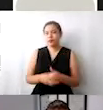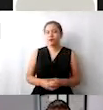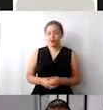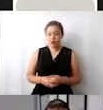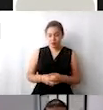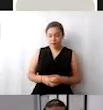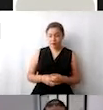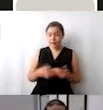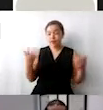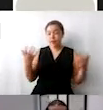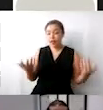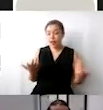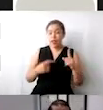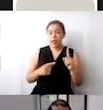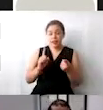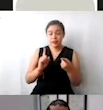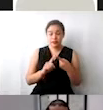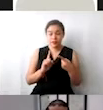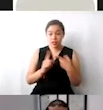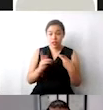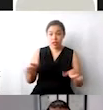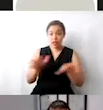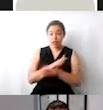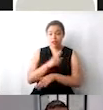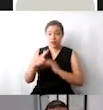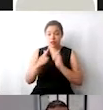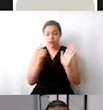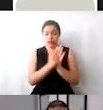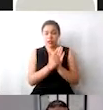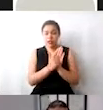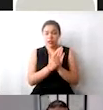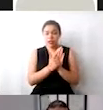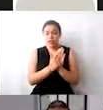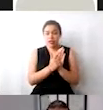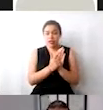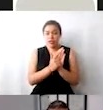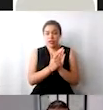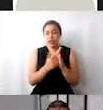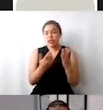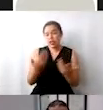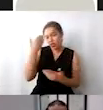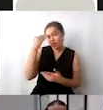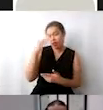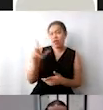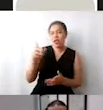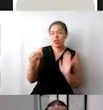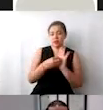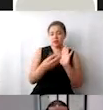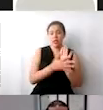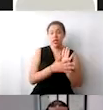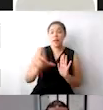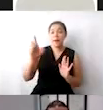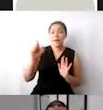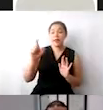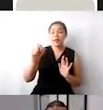Lo primero que se modifica en esta reforma, como saben, publicada el 23 de abril de este